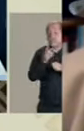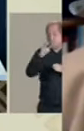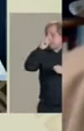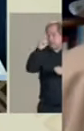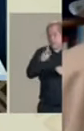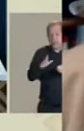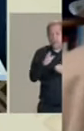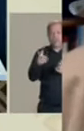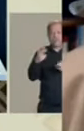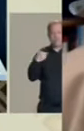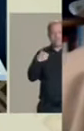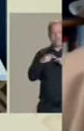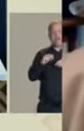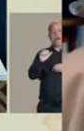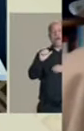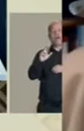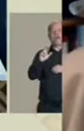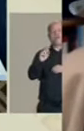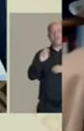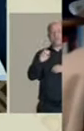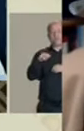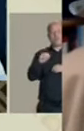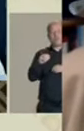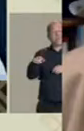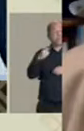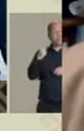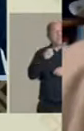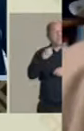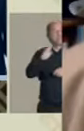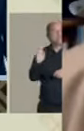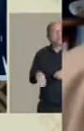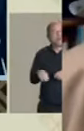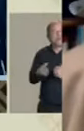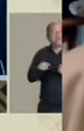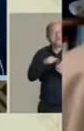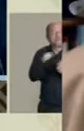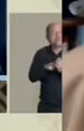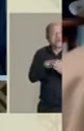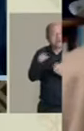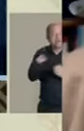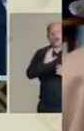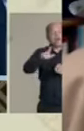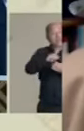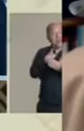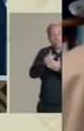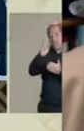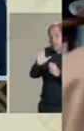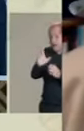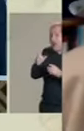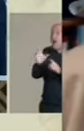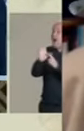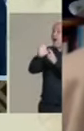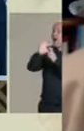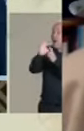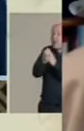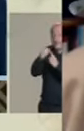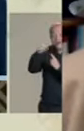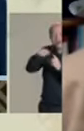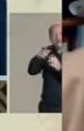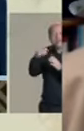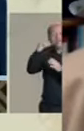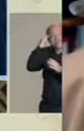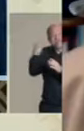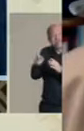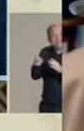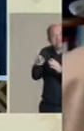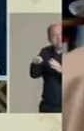más segura y sobre todo ya con una estrategia que evidentemente era predecible, pero sí se vio de confrontación y